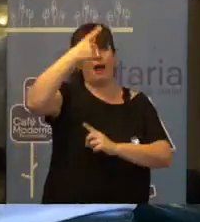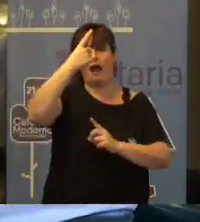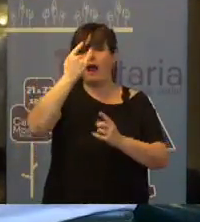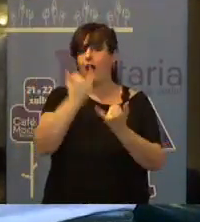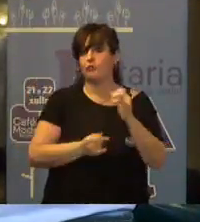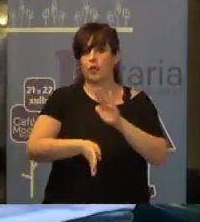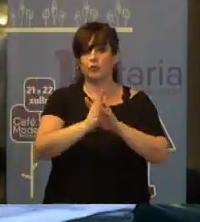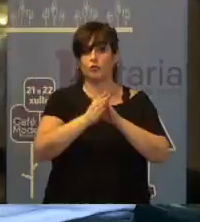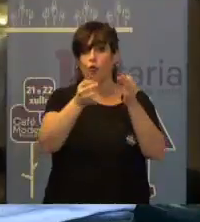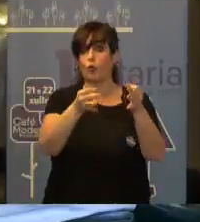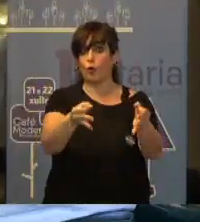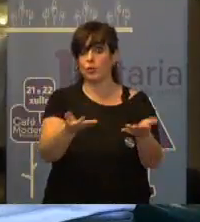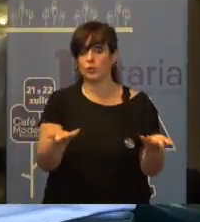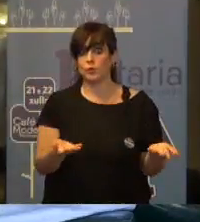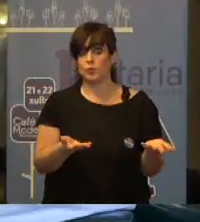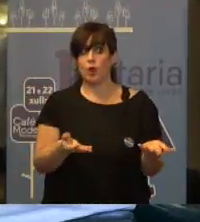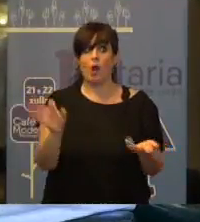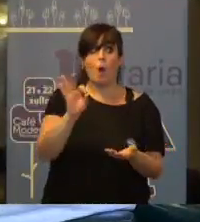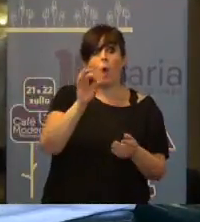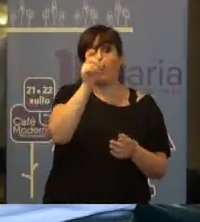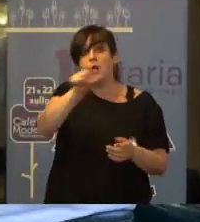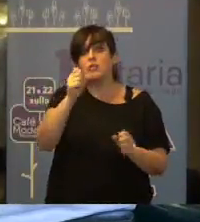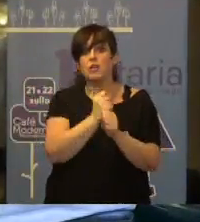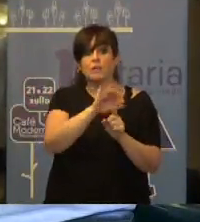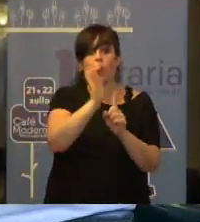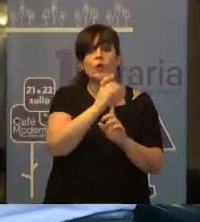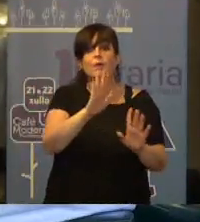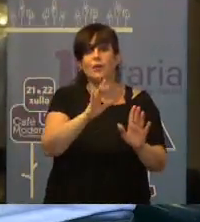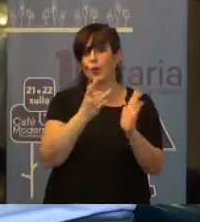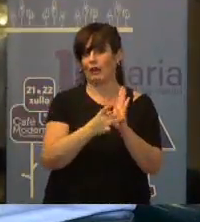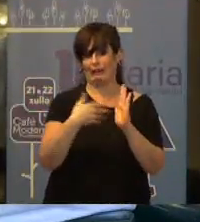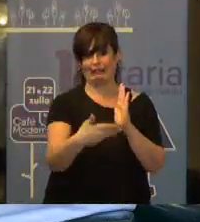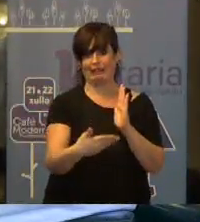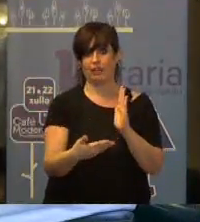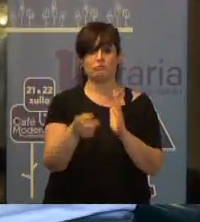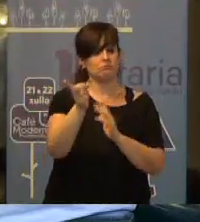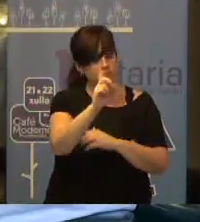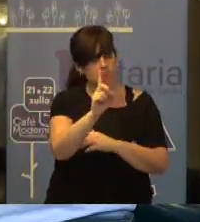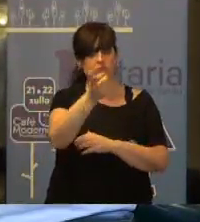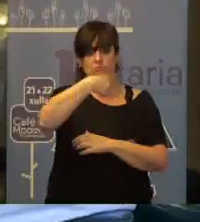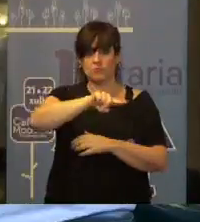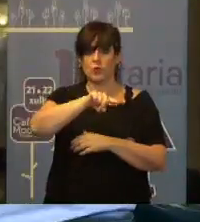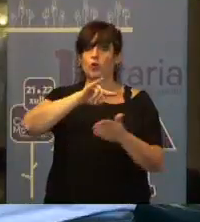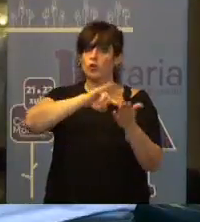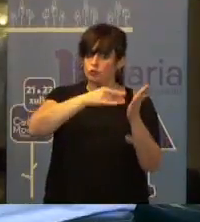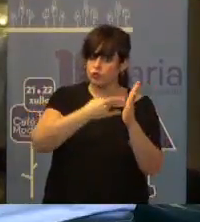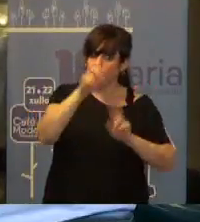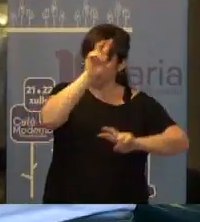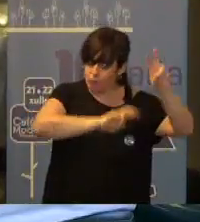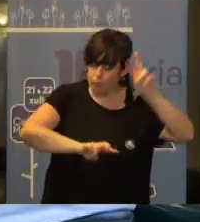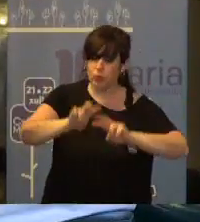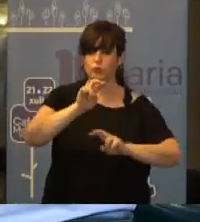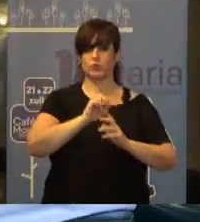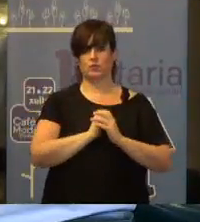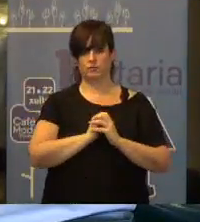que o está pasando, pero que moi mal, moi mal, moi mal. Movamos os marcos, pero busquemos solución para iso. É